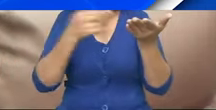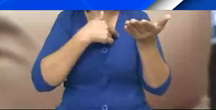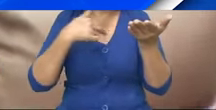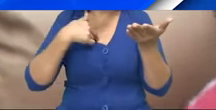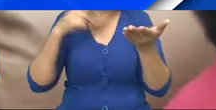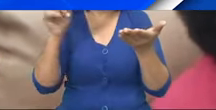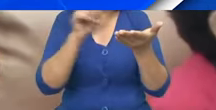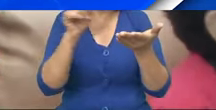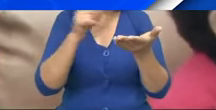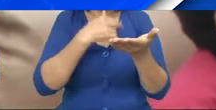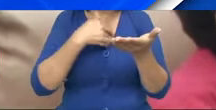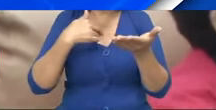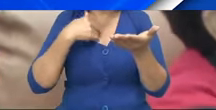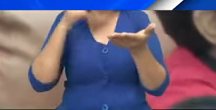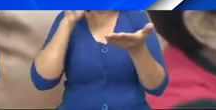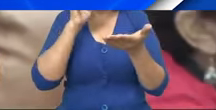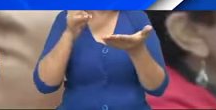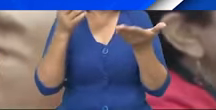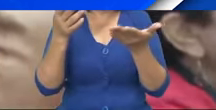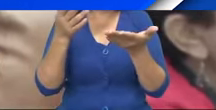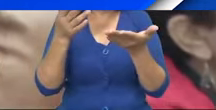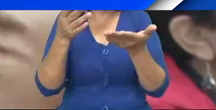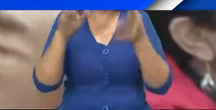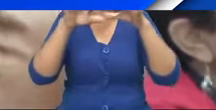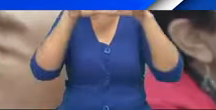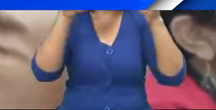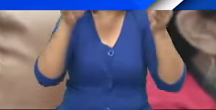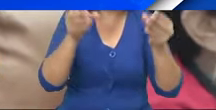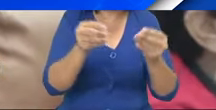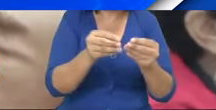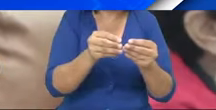está moviendo ni el monto,